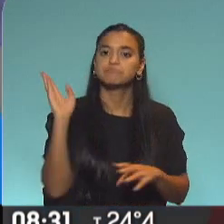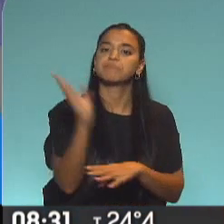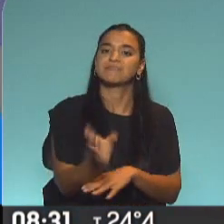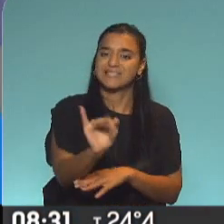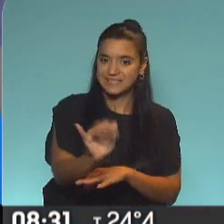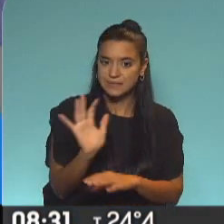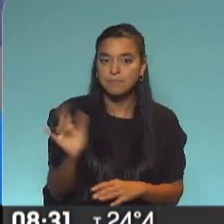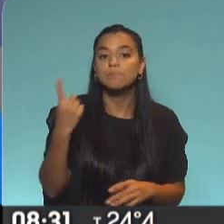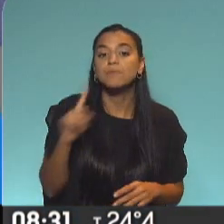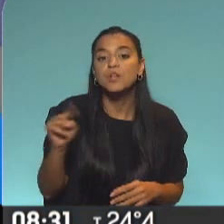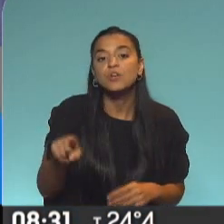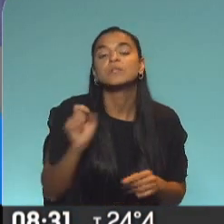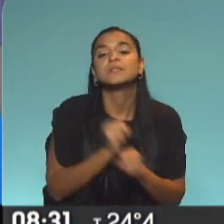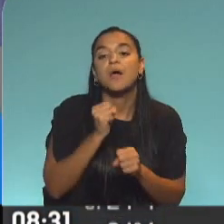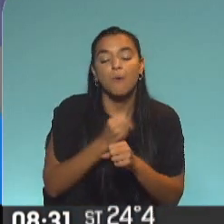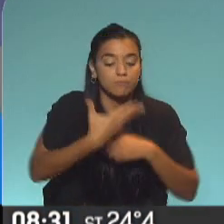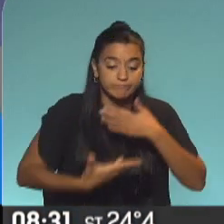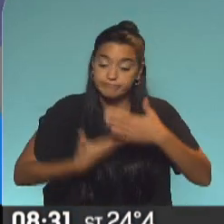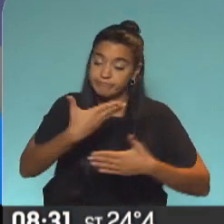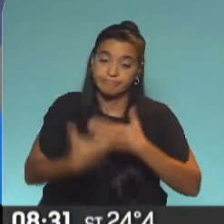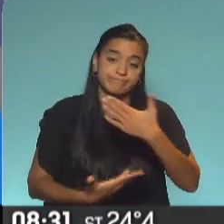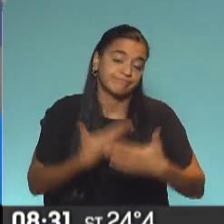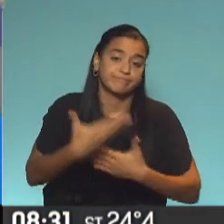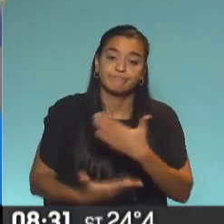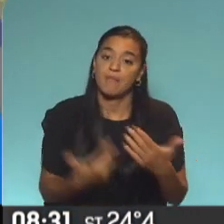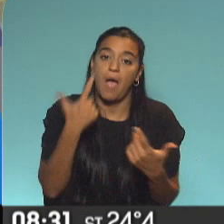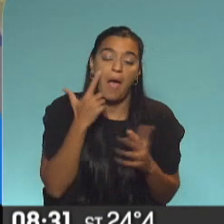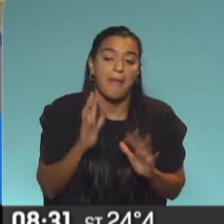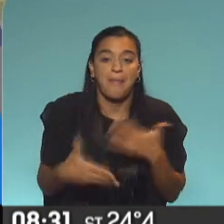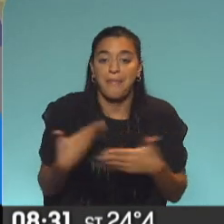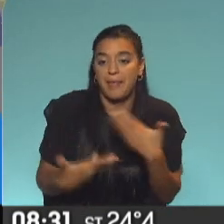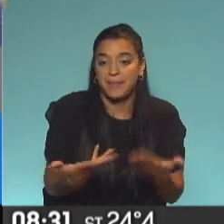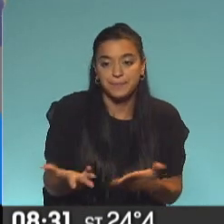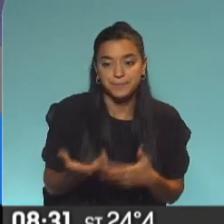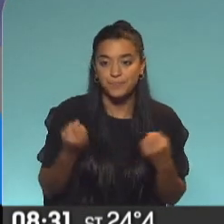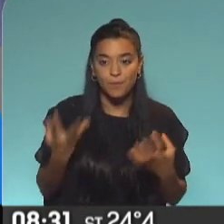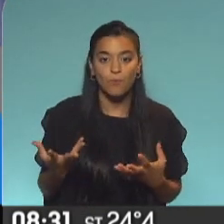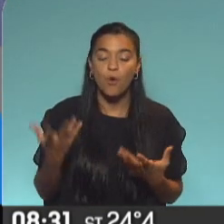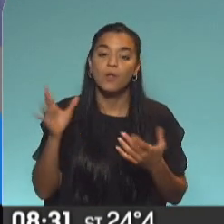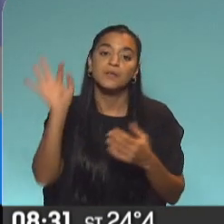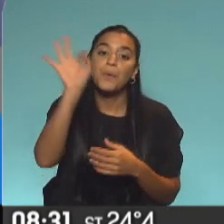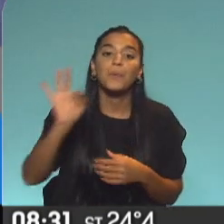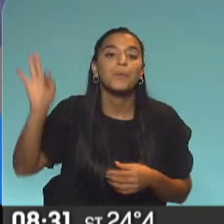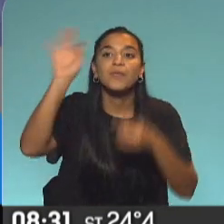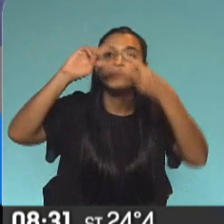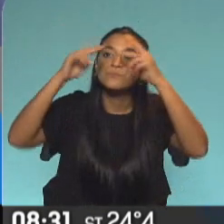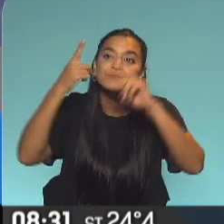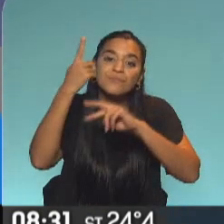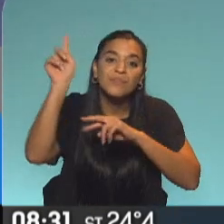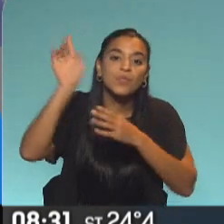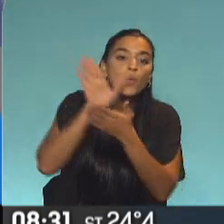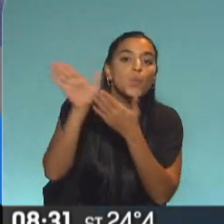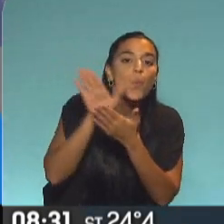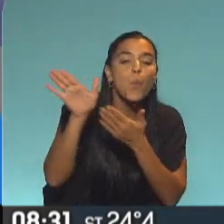pero bueno, es un trabajo que está en continua revisión, justamente porque son variantes nuevas, diferentes, que tienen